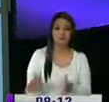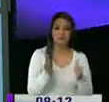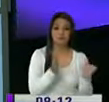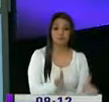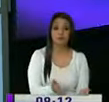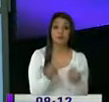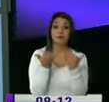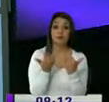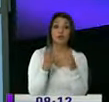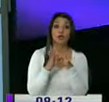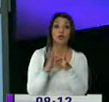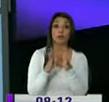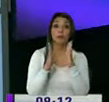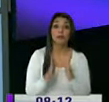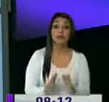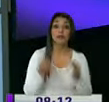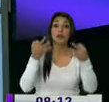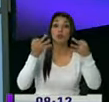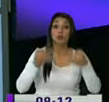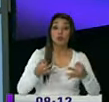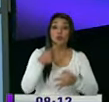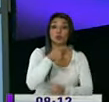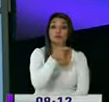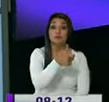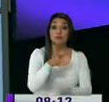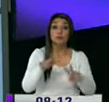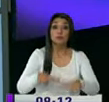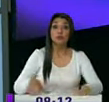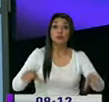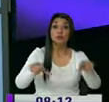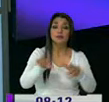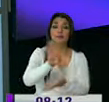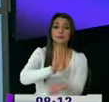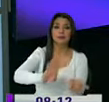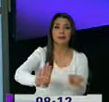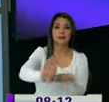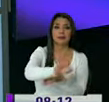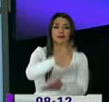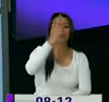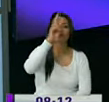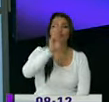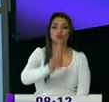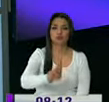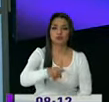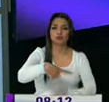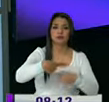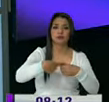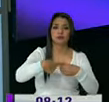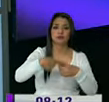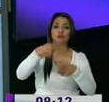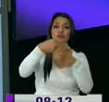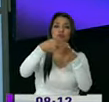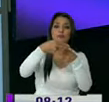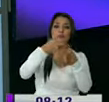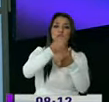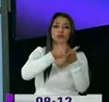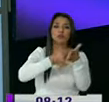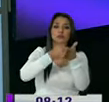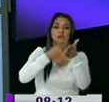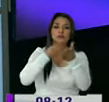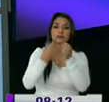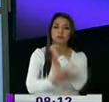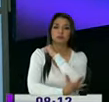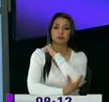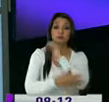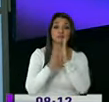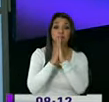está desde ese punto, justamente ahí en este sector sur de la capital ecuatoriana. ¿Qué piden a las autoridades?